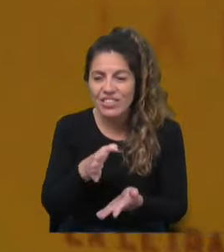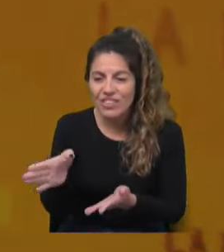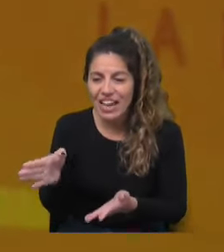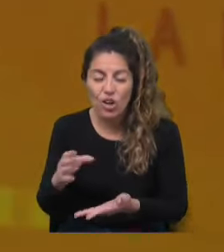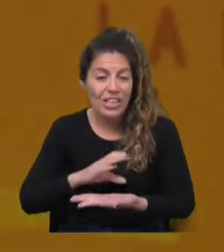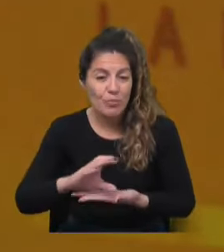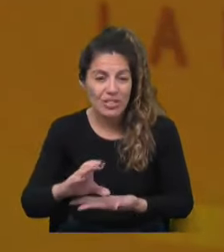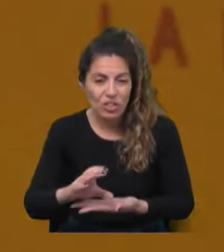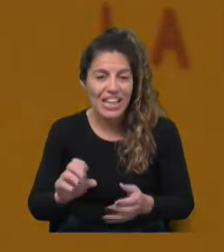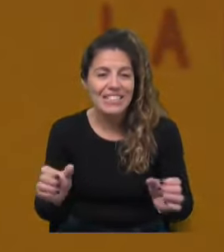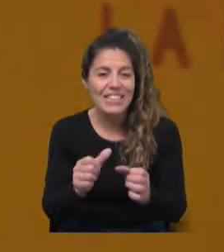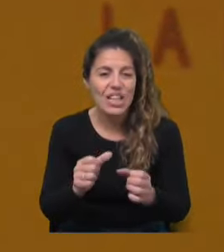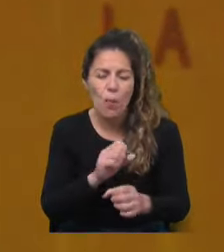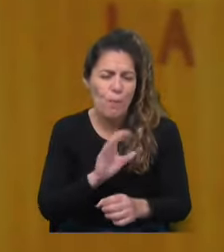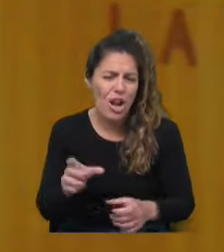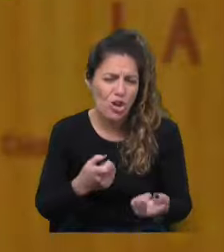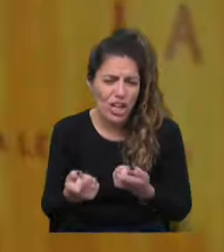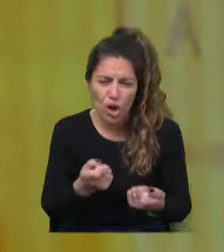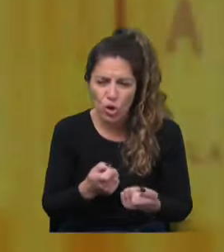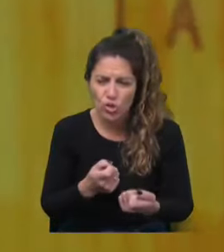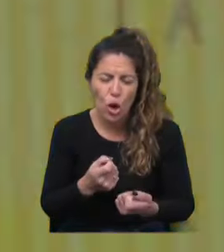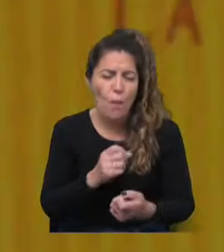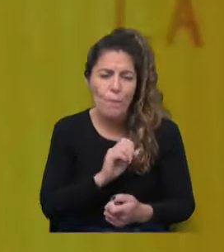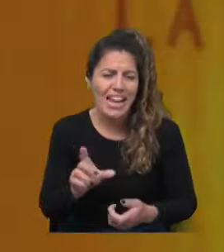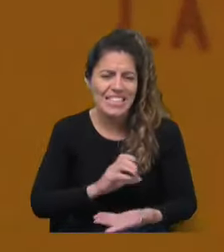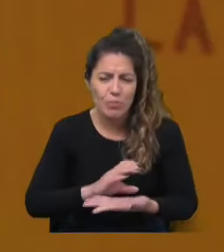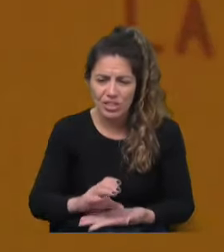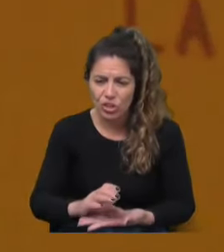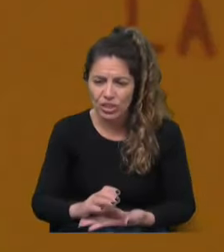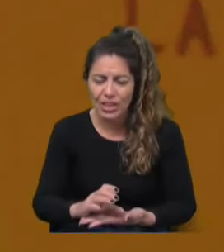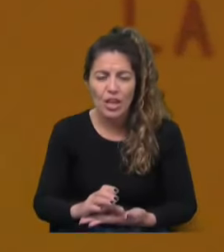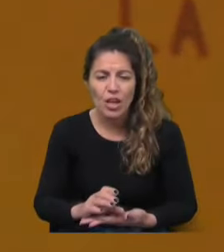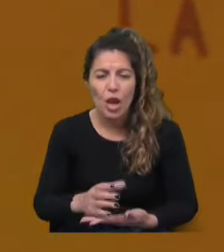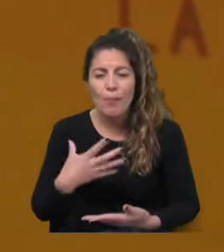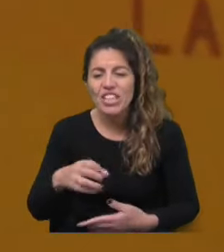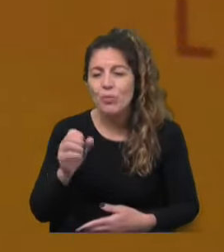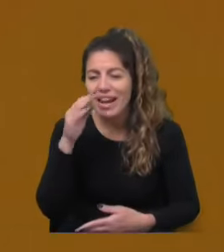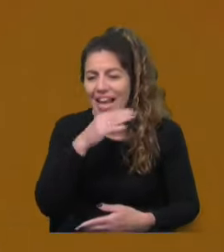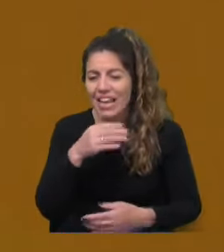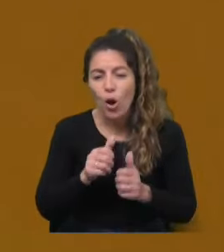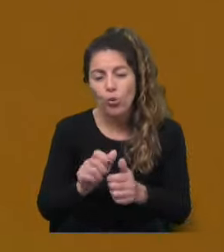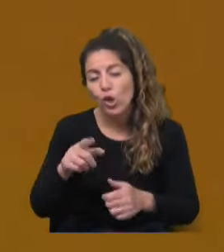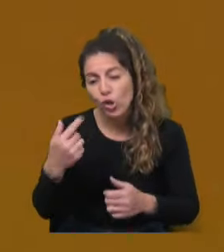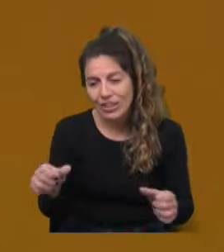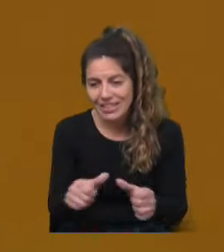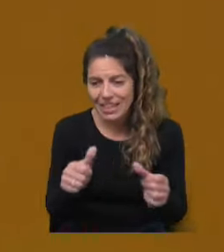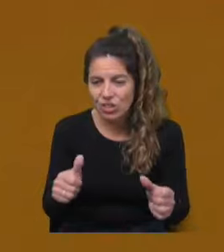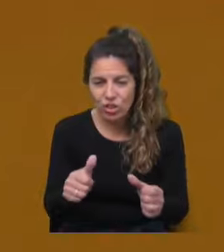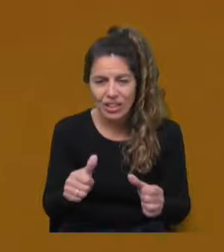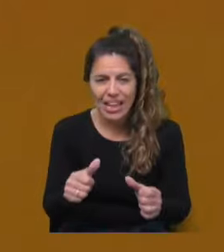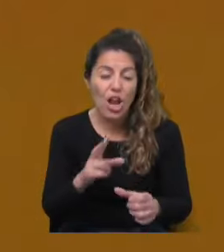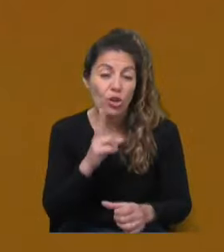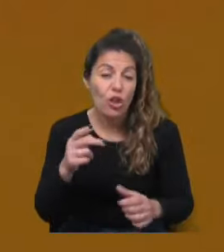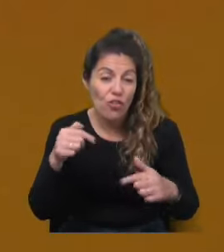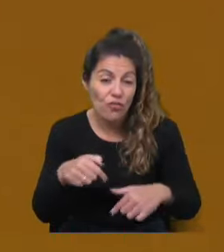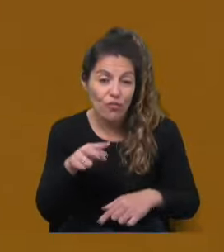inversiones, se hicieron muy malos negocios, muy malas inversiones, para llevar a la caja, en realidad, junto con otras acciones, a los resultados que